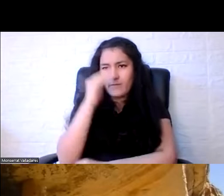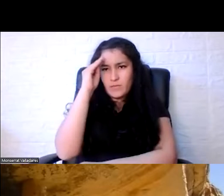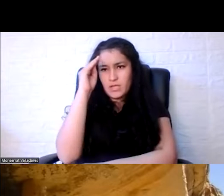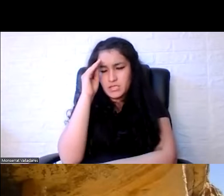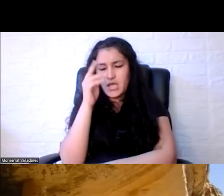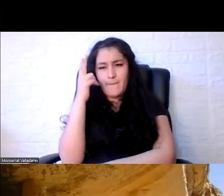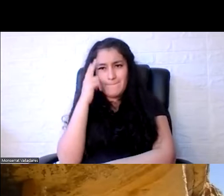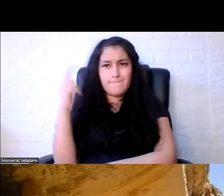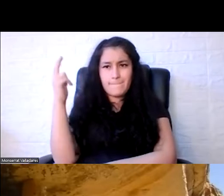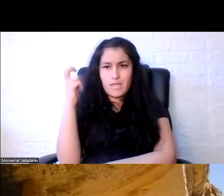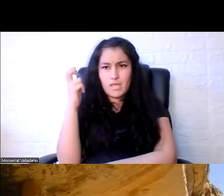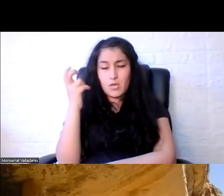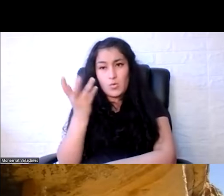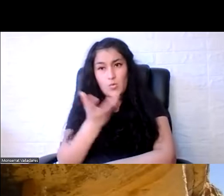país,